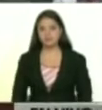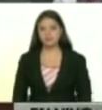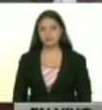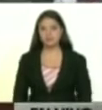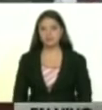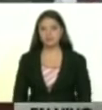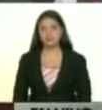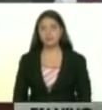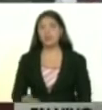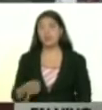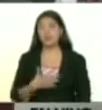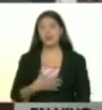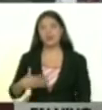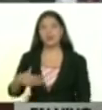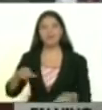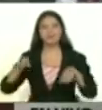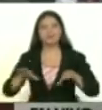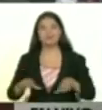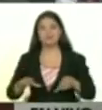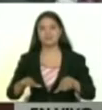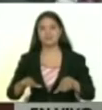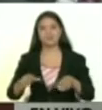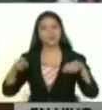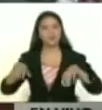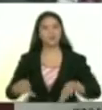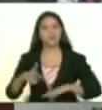Y ellos quisieran congelar o suspender